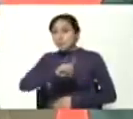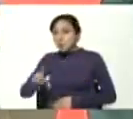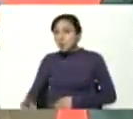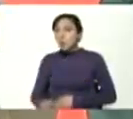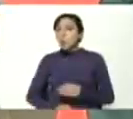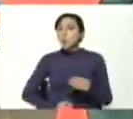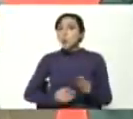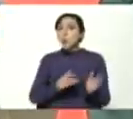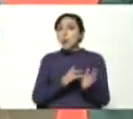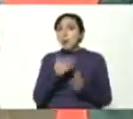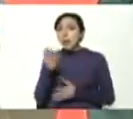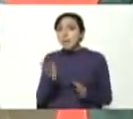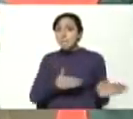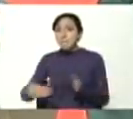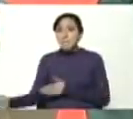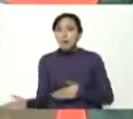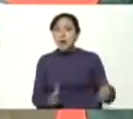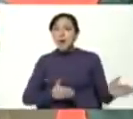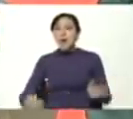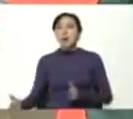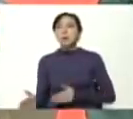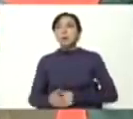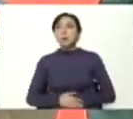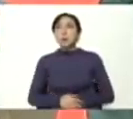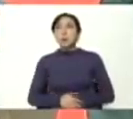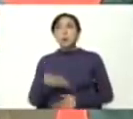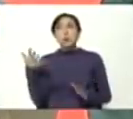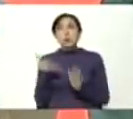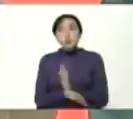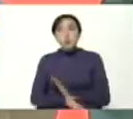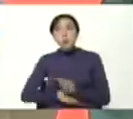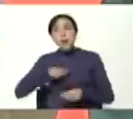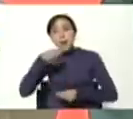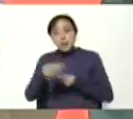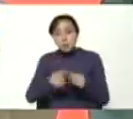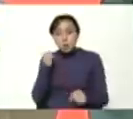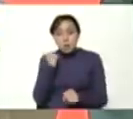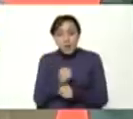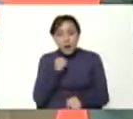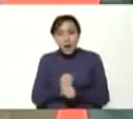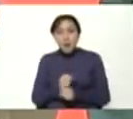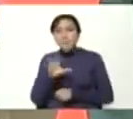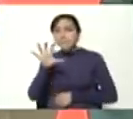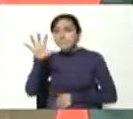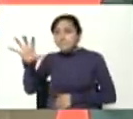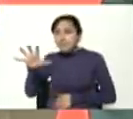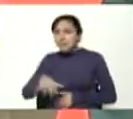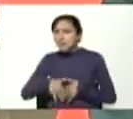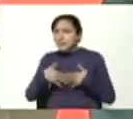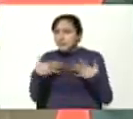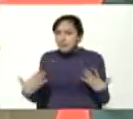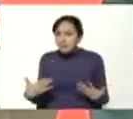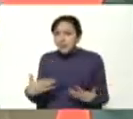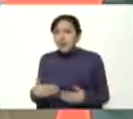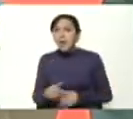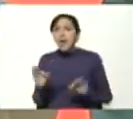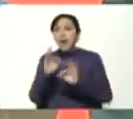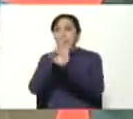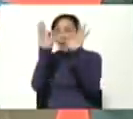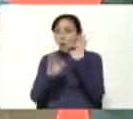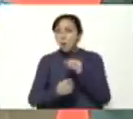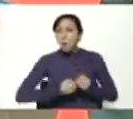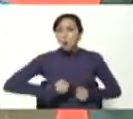marzo de los corrientes, en ejercicio pleno de soberanía, se viene ejecutando la operación